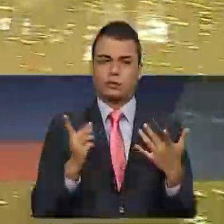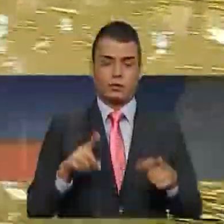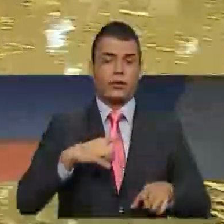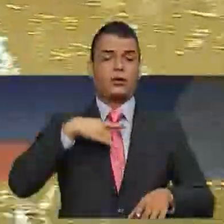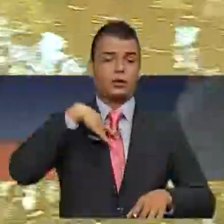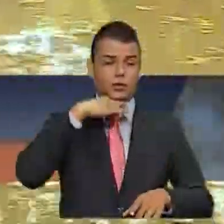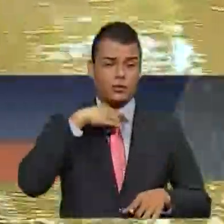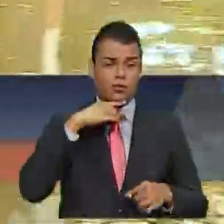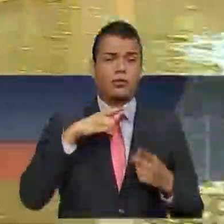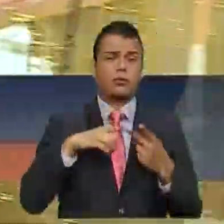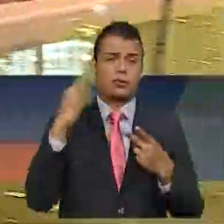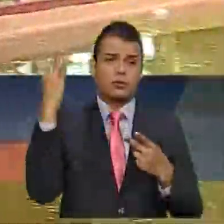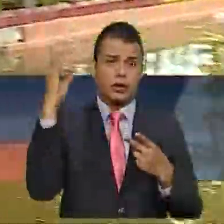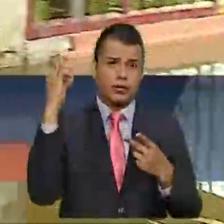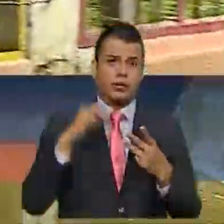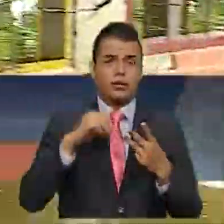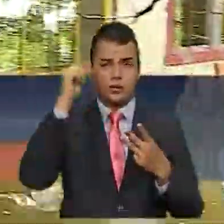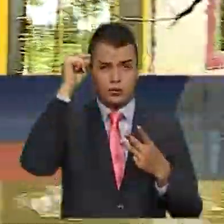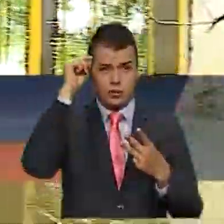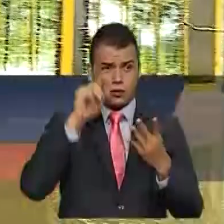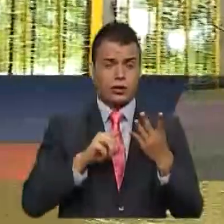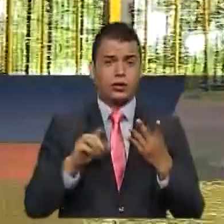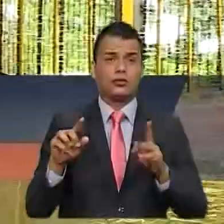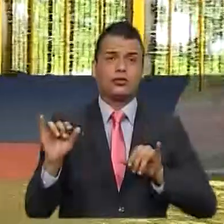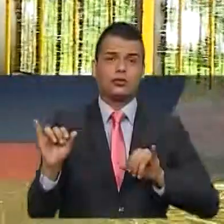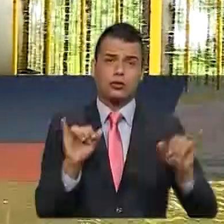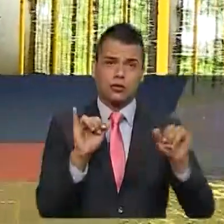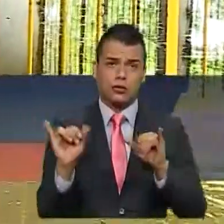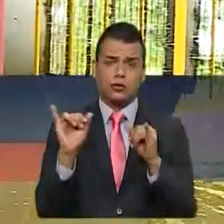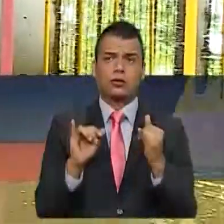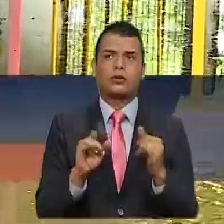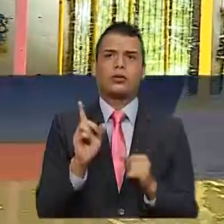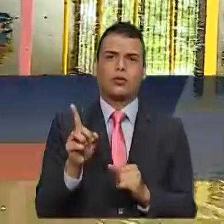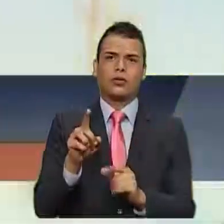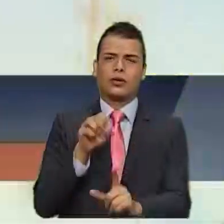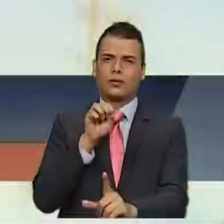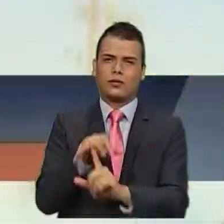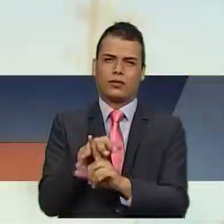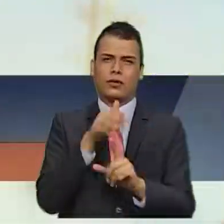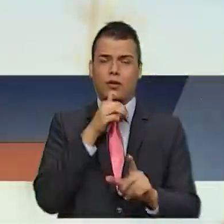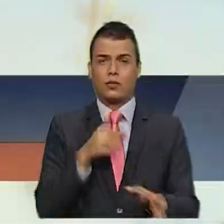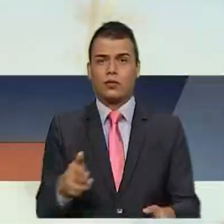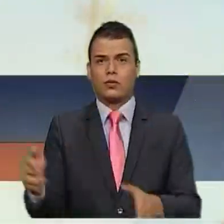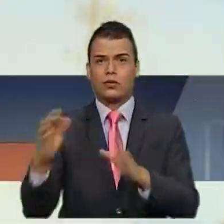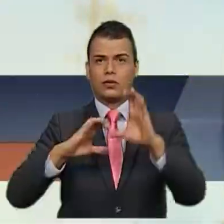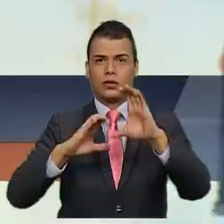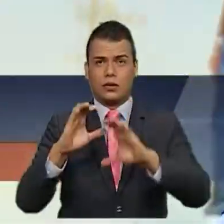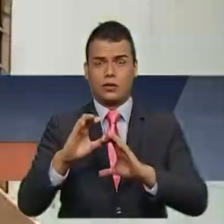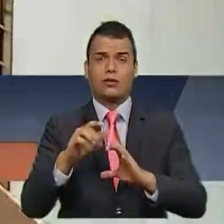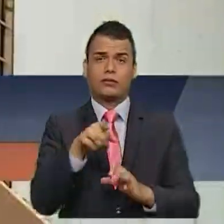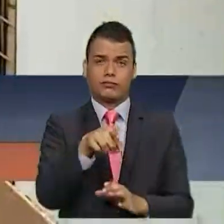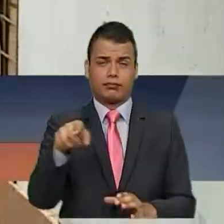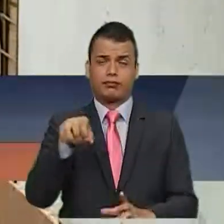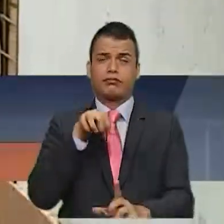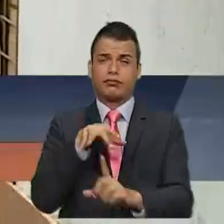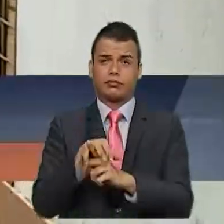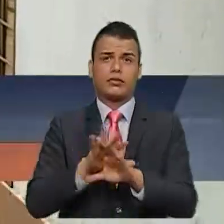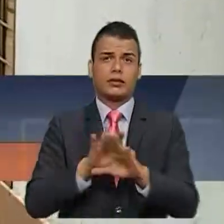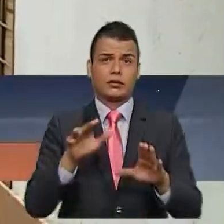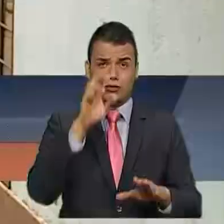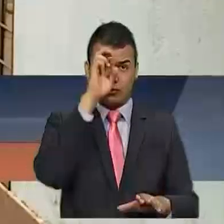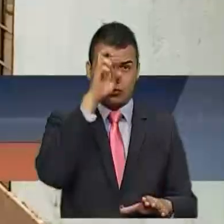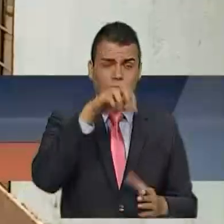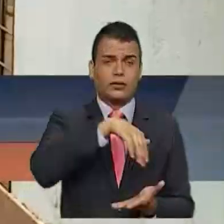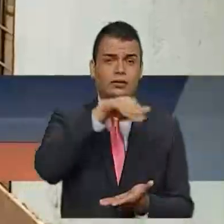Jumbo Palmira buga yotoco por río cauca tenemos eh estos municipios pues el norte y